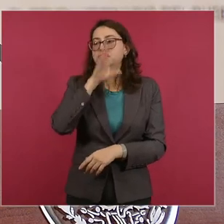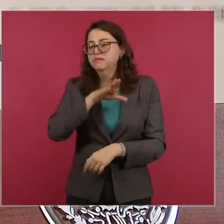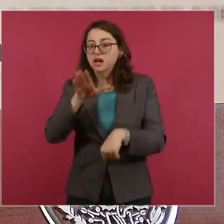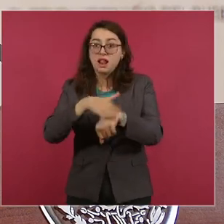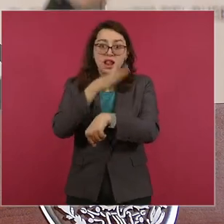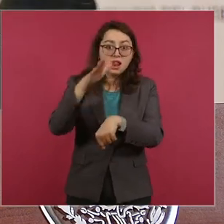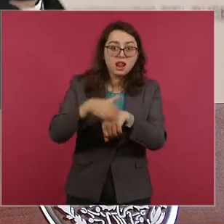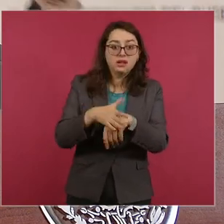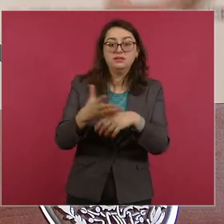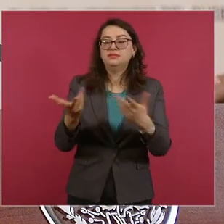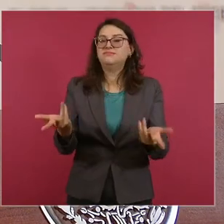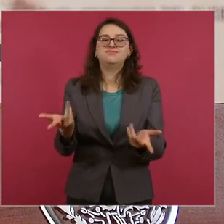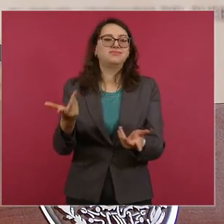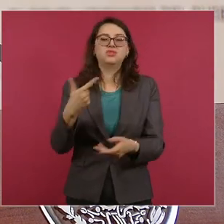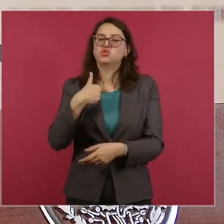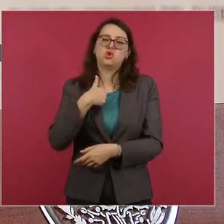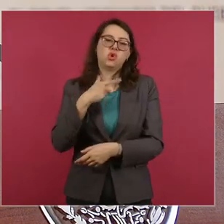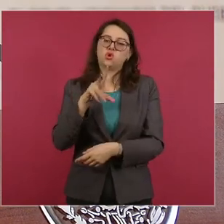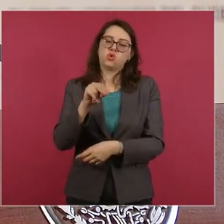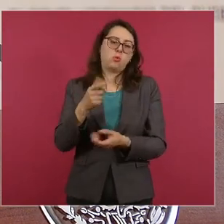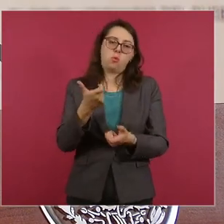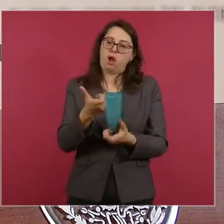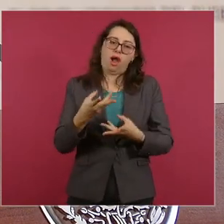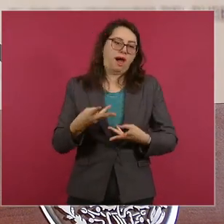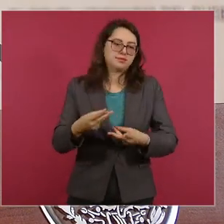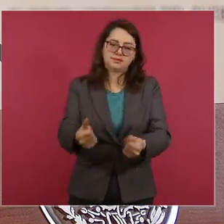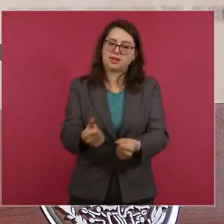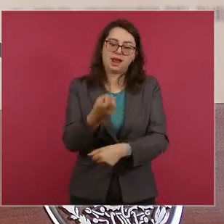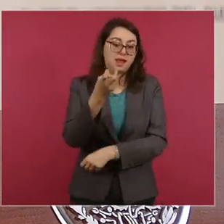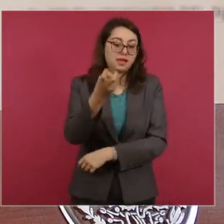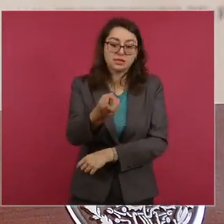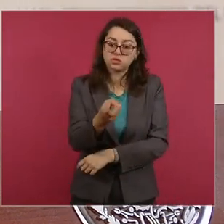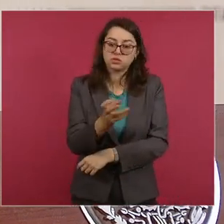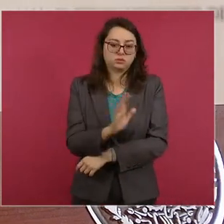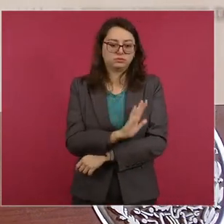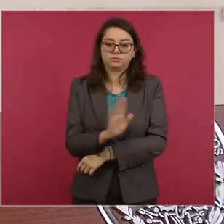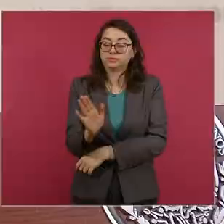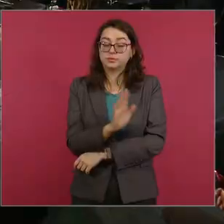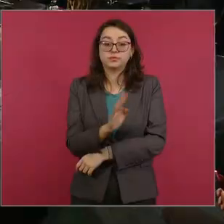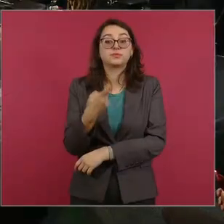encuestas ya ven que aquí llega de todo y como es violín